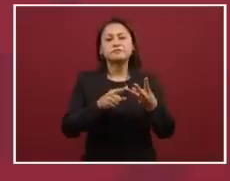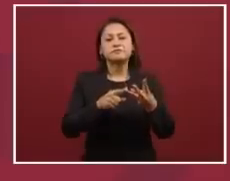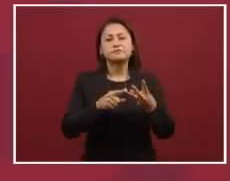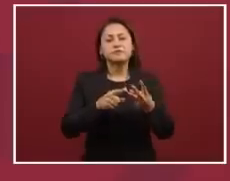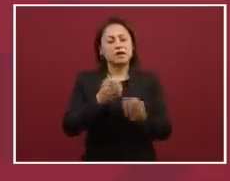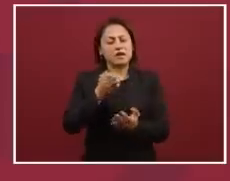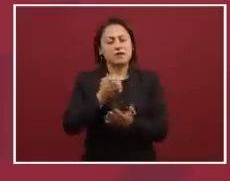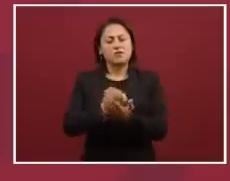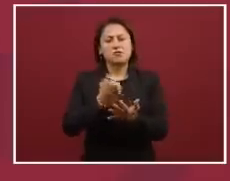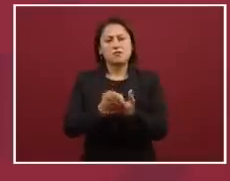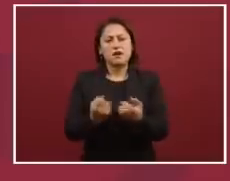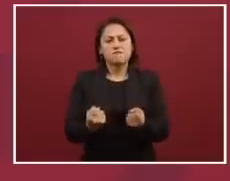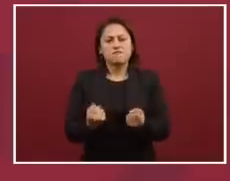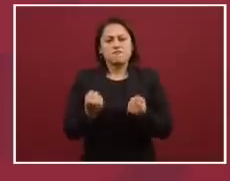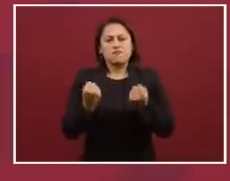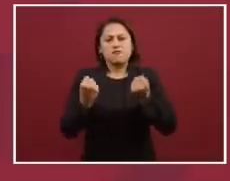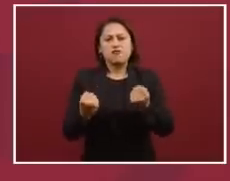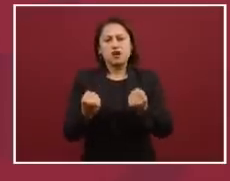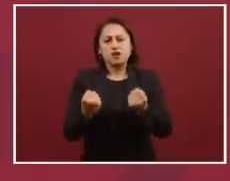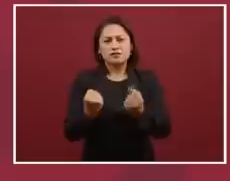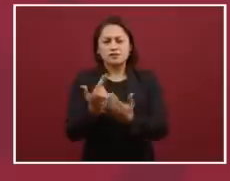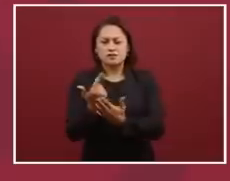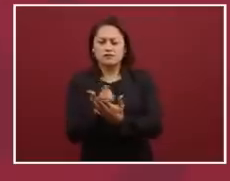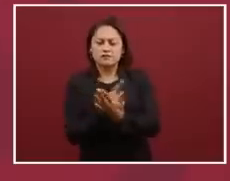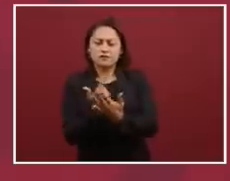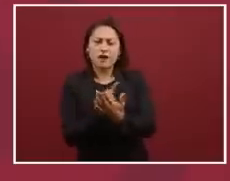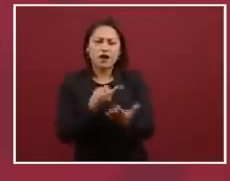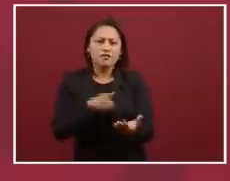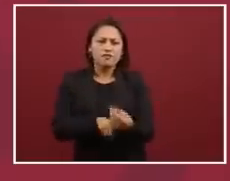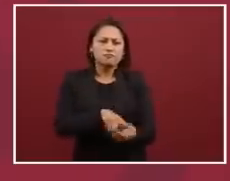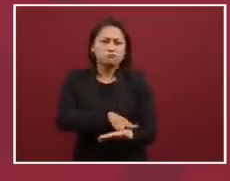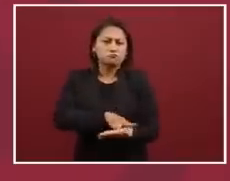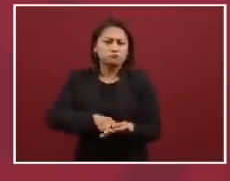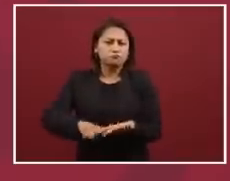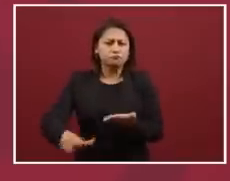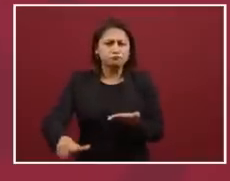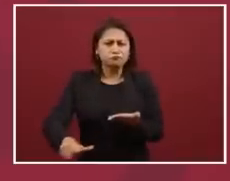fuerte, finanzas públicas sanas.